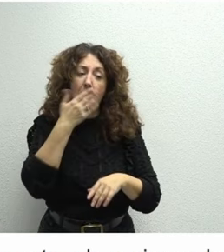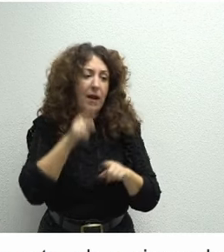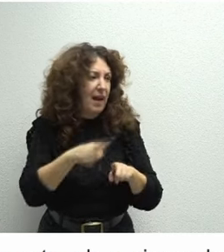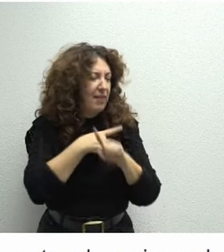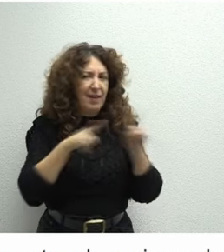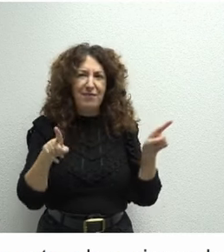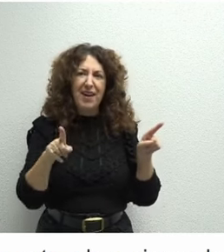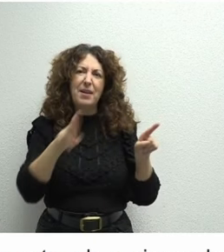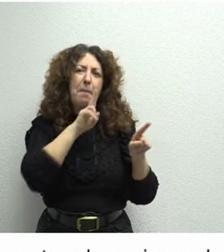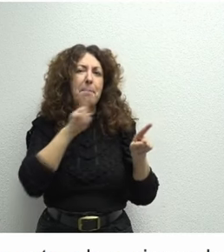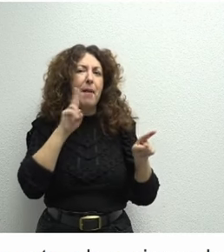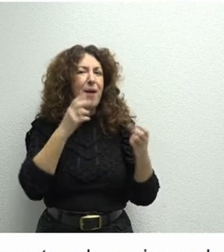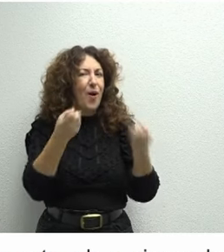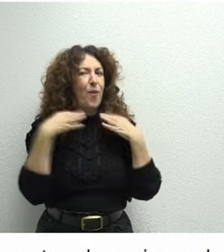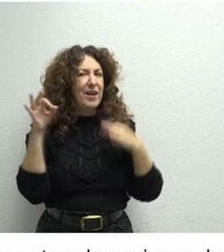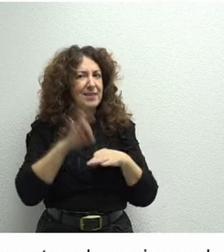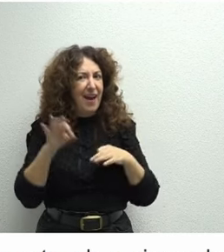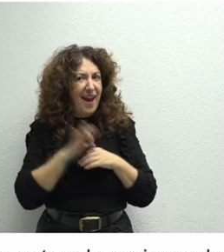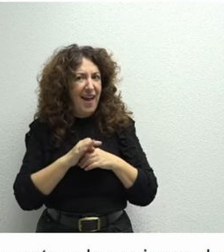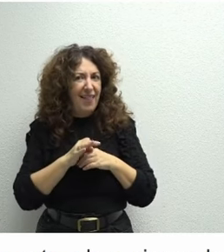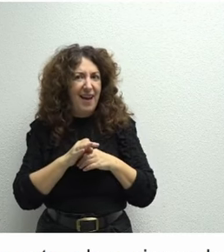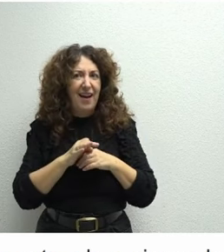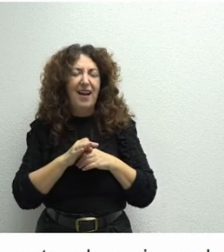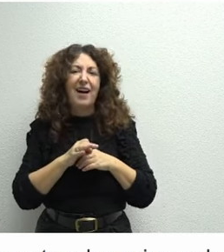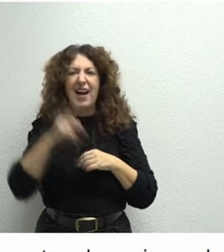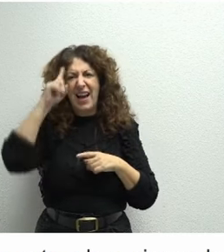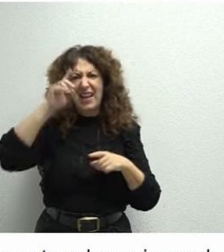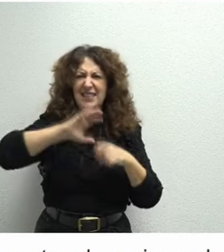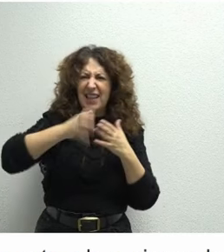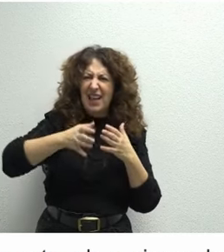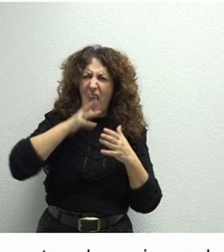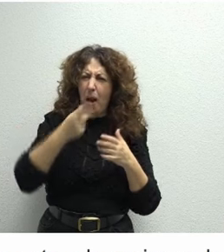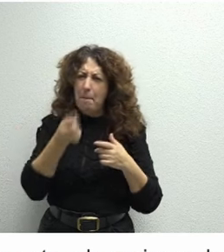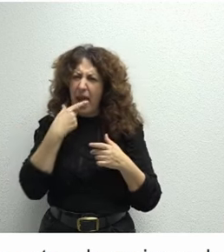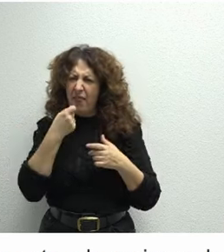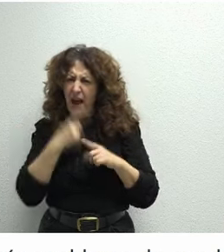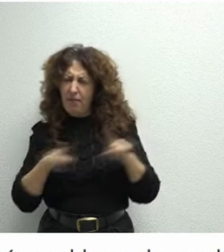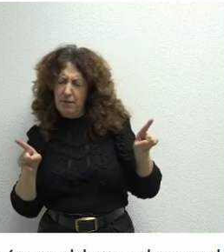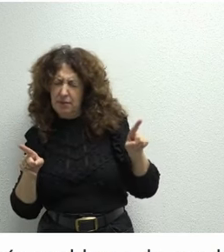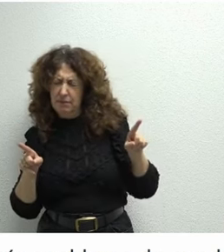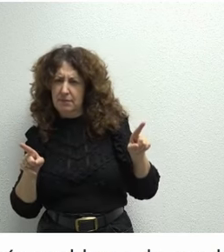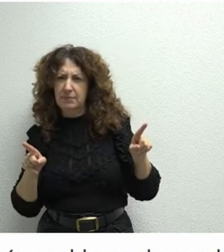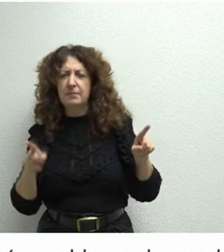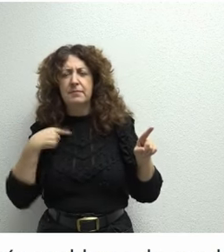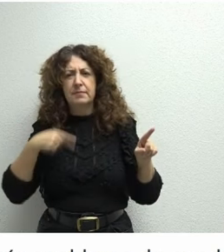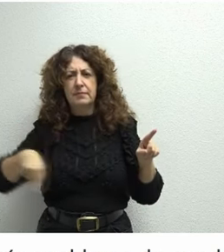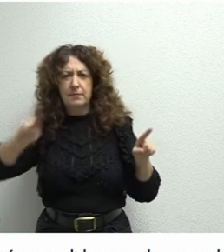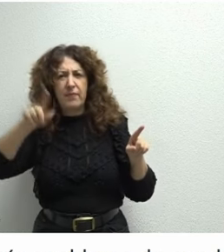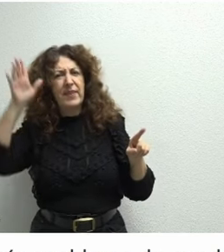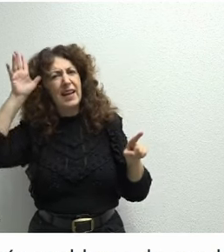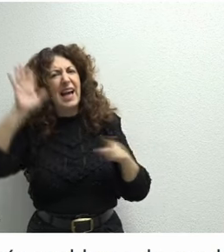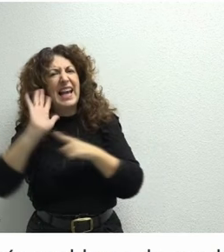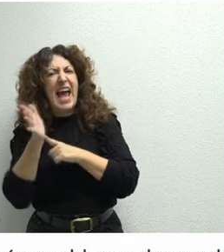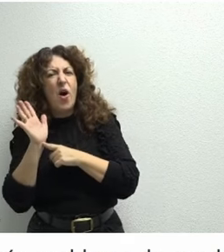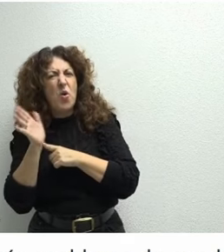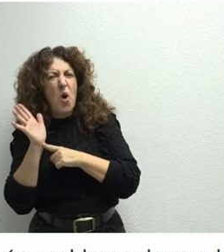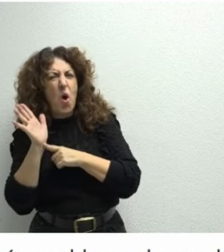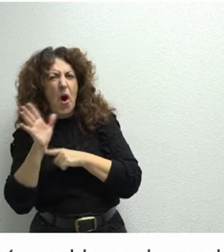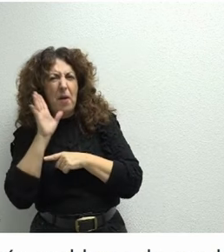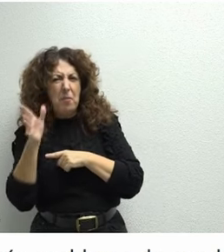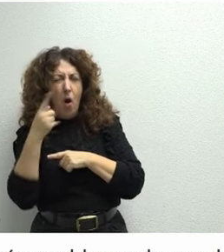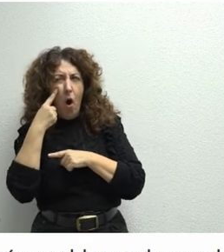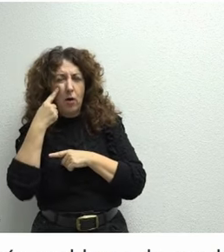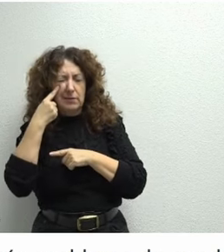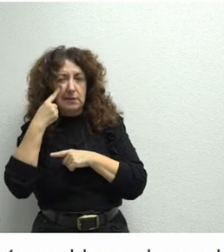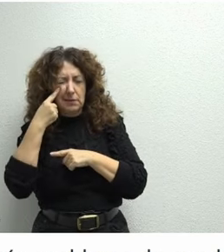Pero la mamá no te ha contado que he ido al psiquiatra de repente te llega hoy han cambiado la Pauta de medicación o me le han mandado al neurólogo porque hace una cosa rara con el